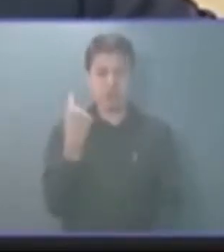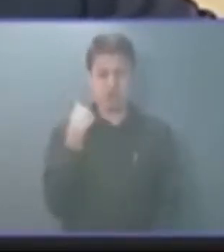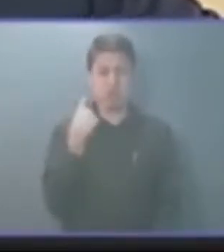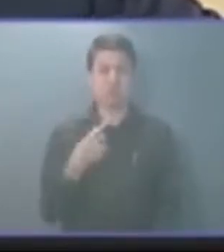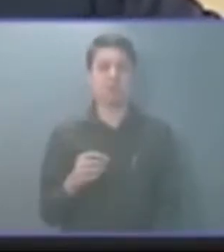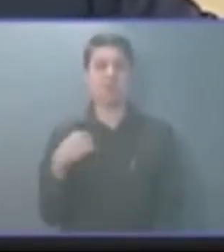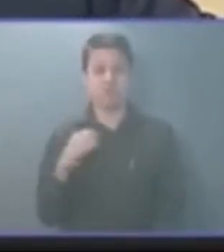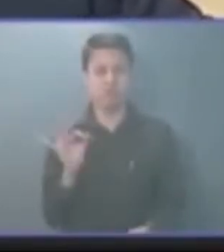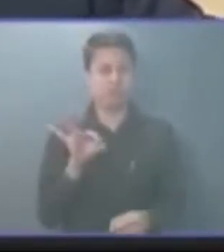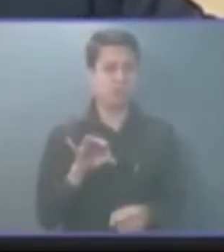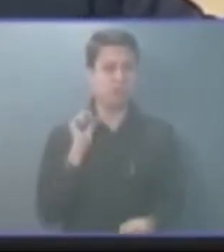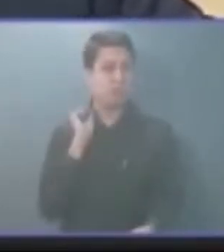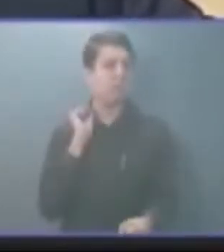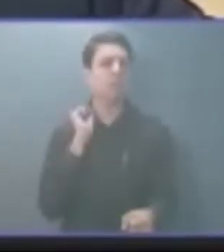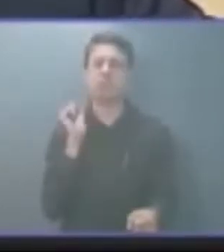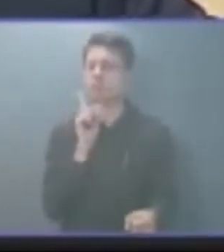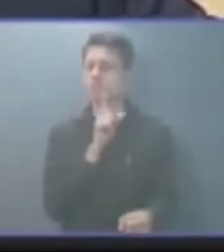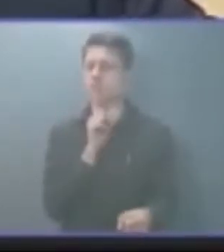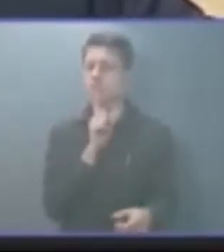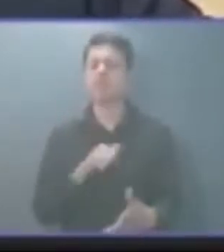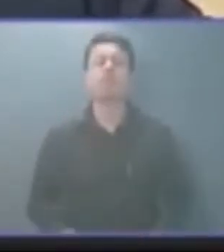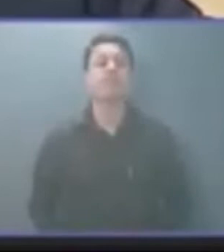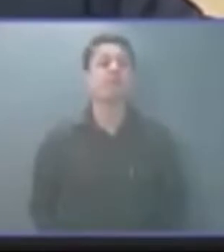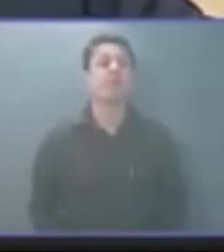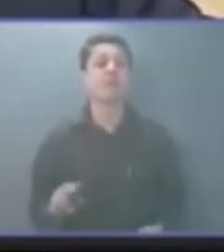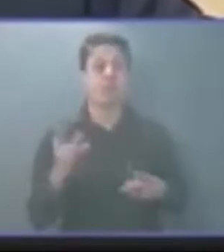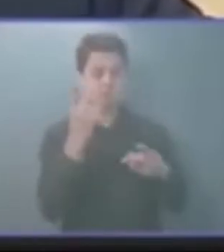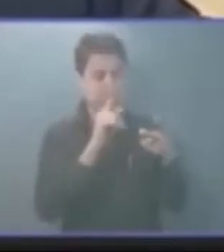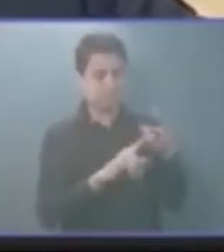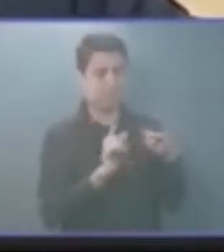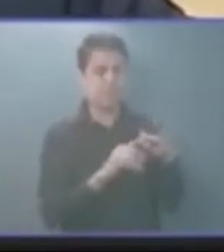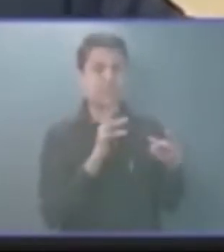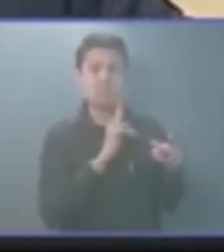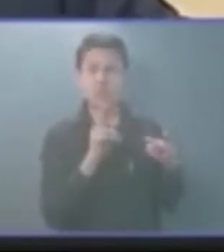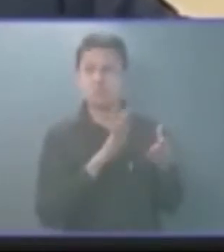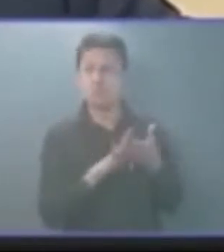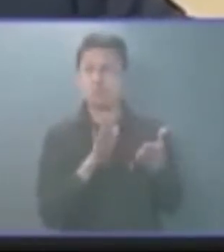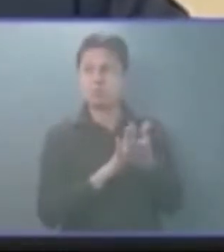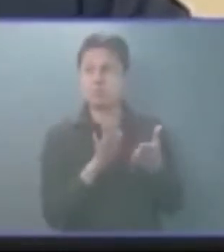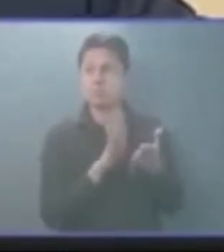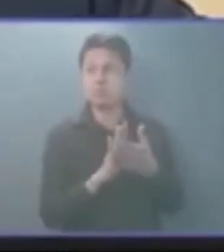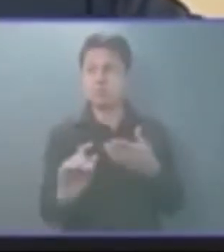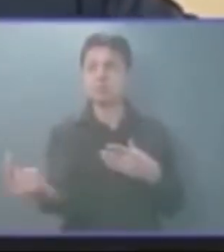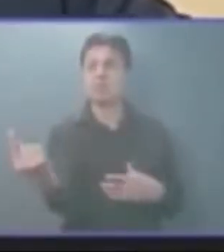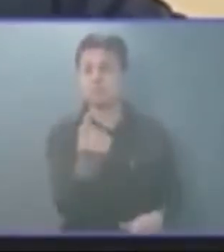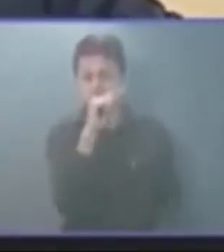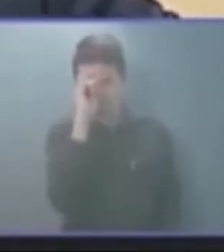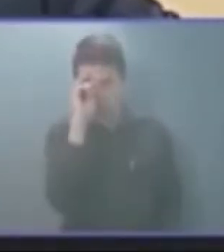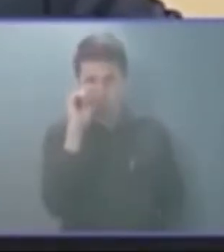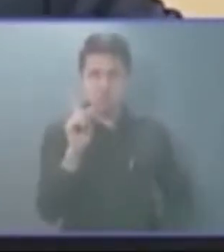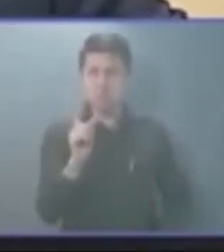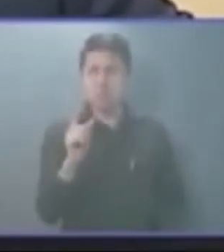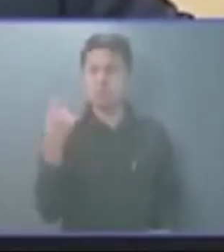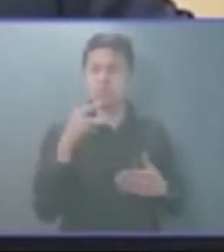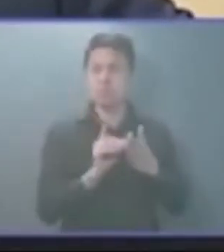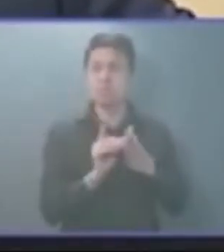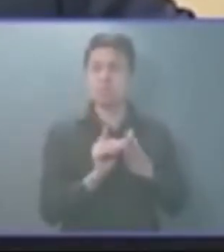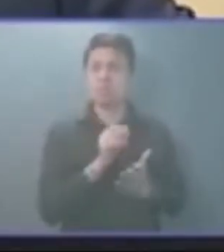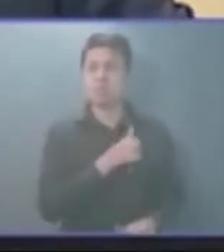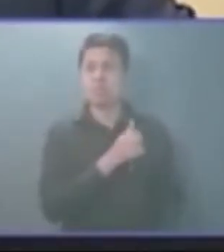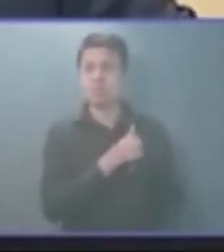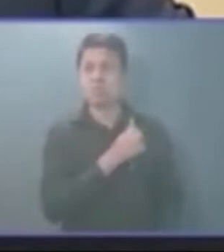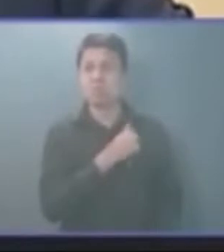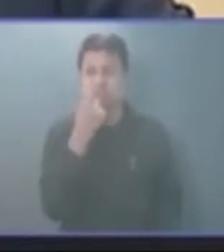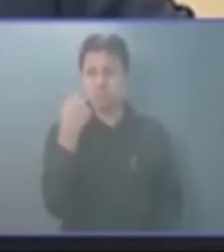la respuesta para pagarle a los empleados, no a los diputados, está en manos del